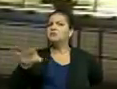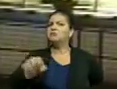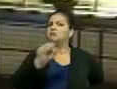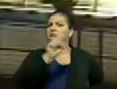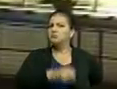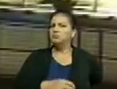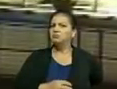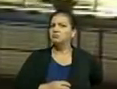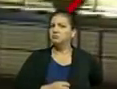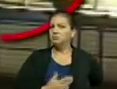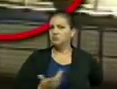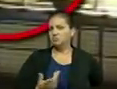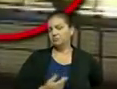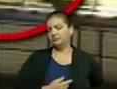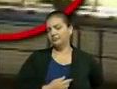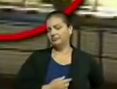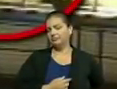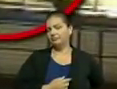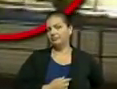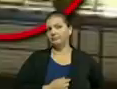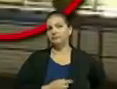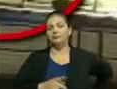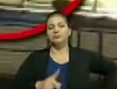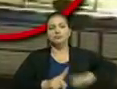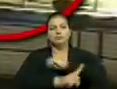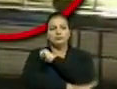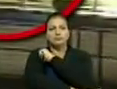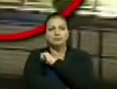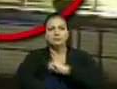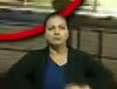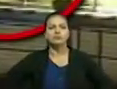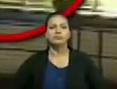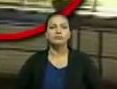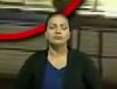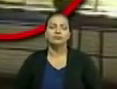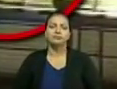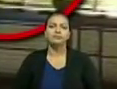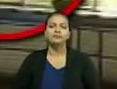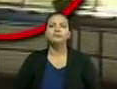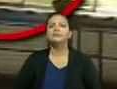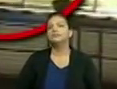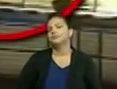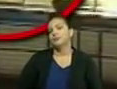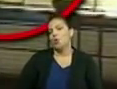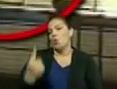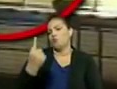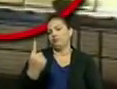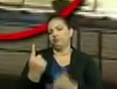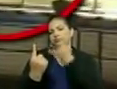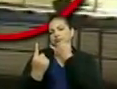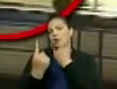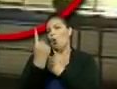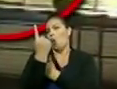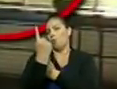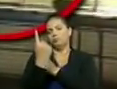grave, como otras ocasiones sí ha pasado. Sí ha pasado, ahora no. Y se fue en contra de la ahora máquina. Las cosas estuvieron